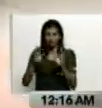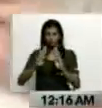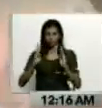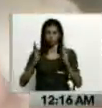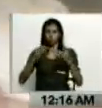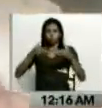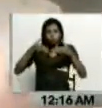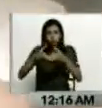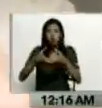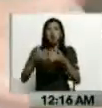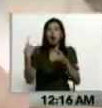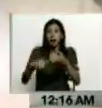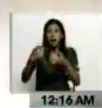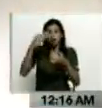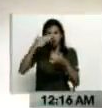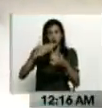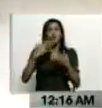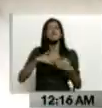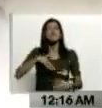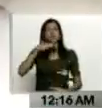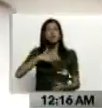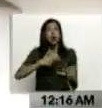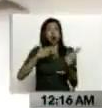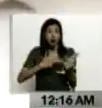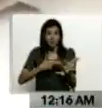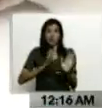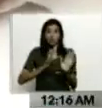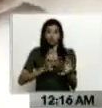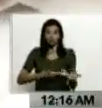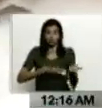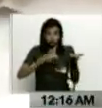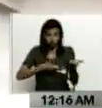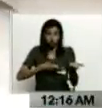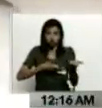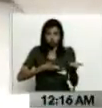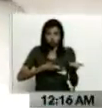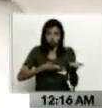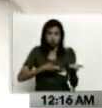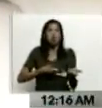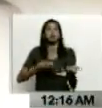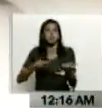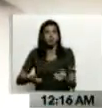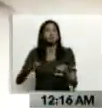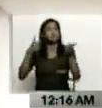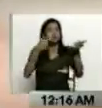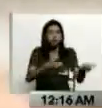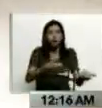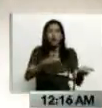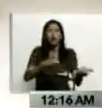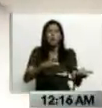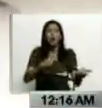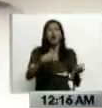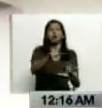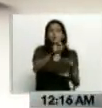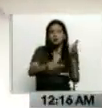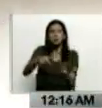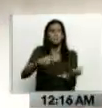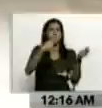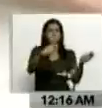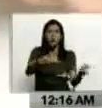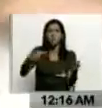bien guarnecido de arma Caramba sería útil que se le entregara muchas armas a personas